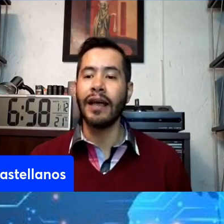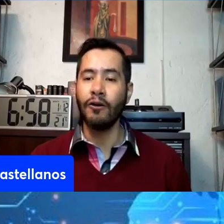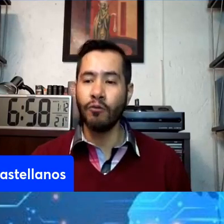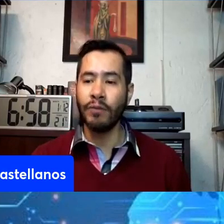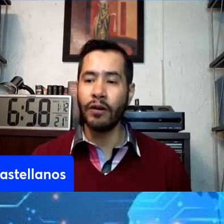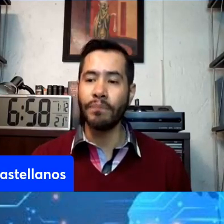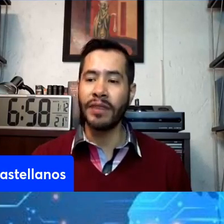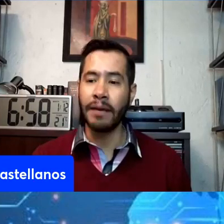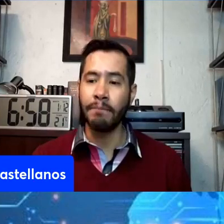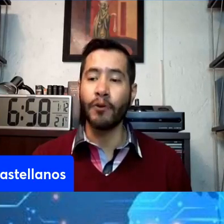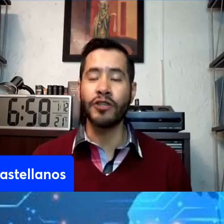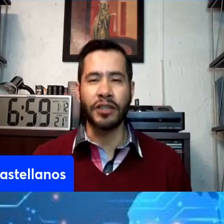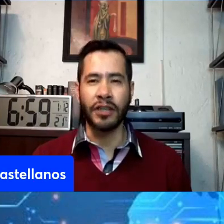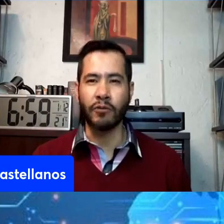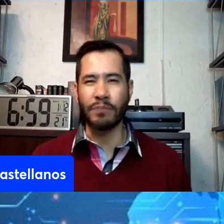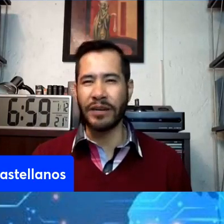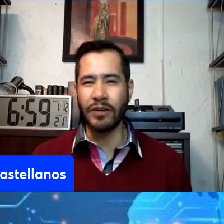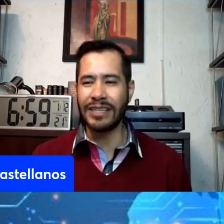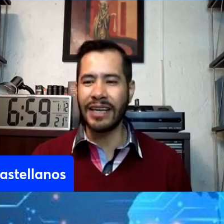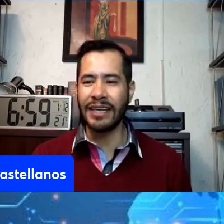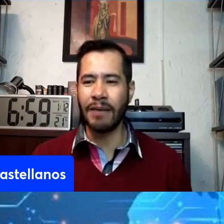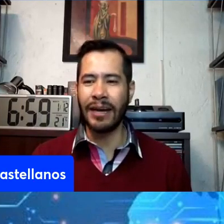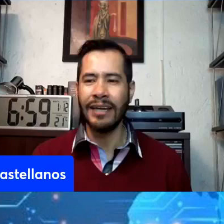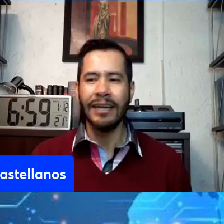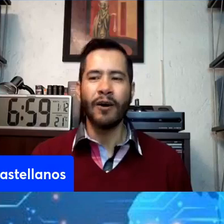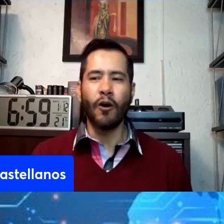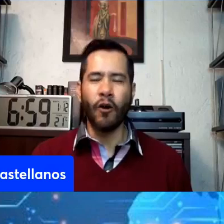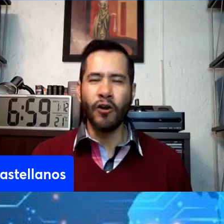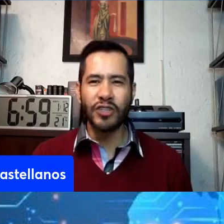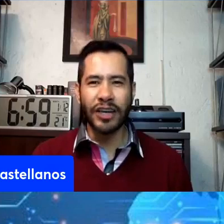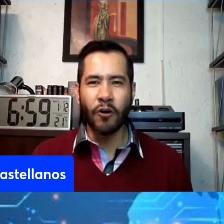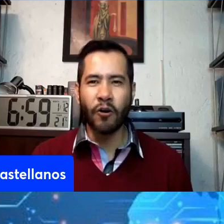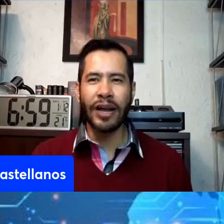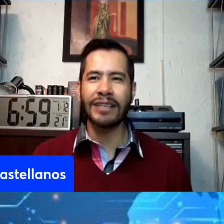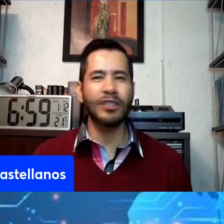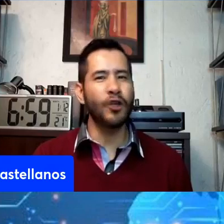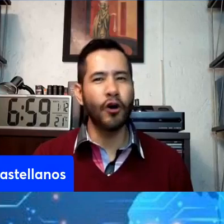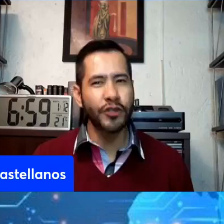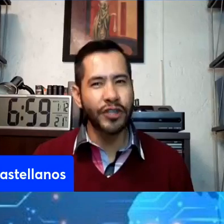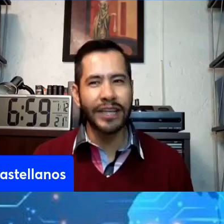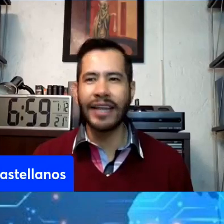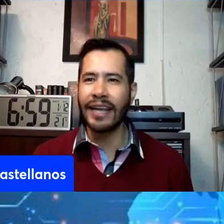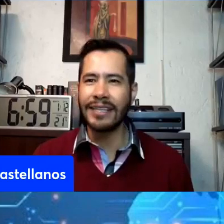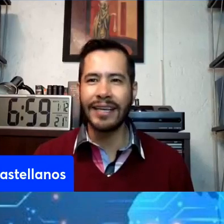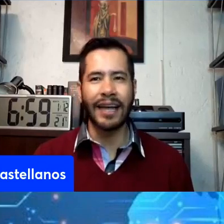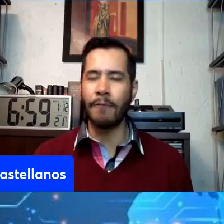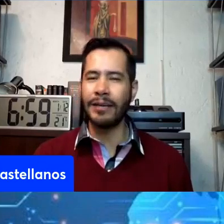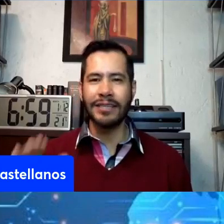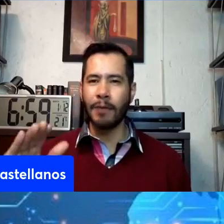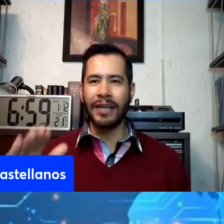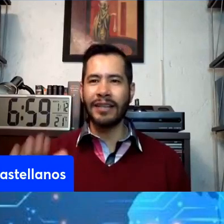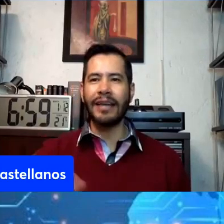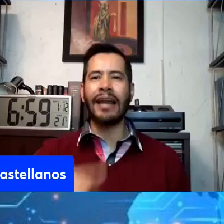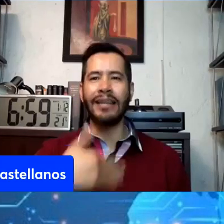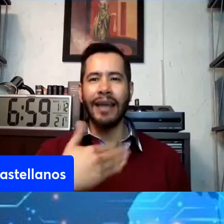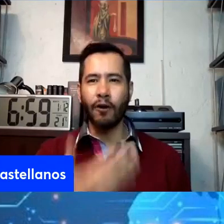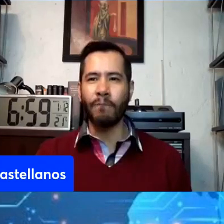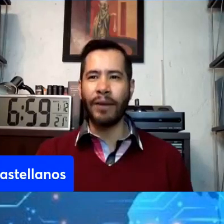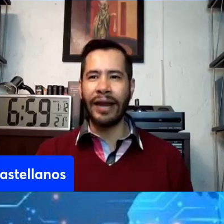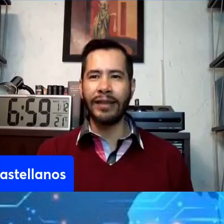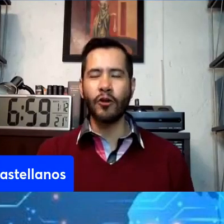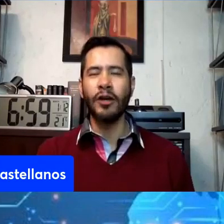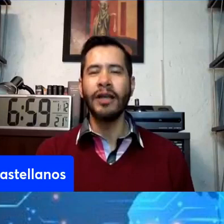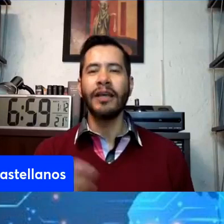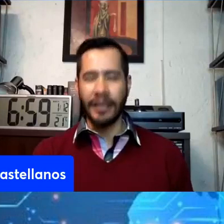el número de positivos personas que llevan 11 horas 12-13 que a veces se avientan el día